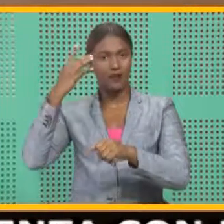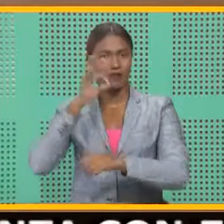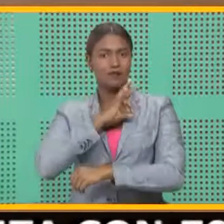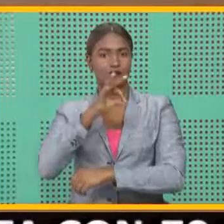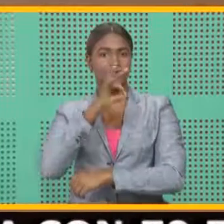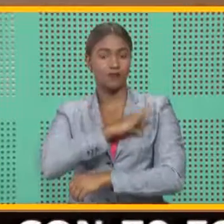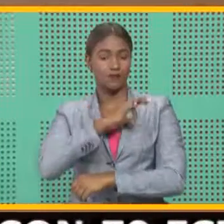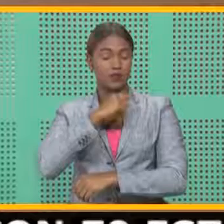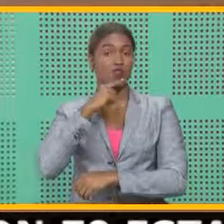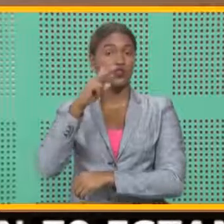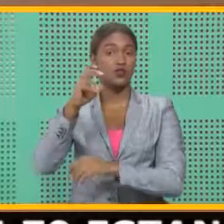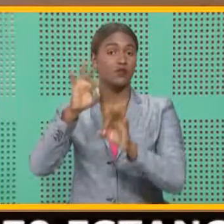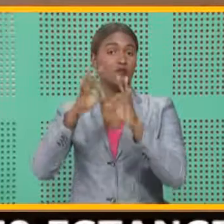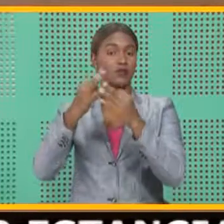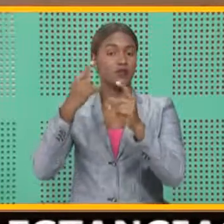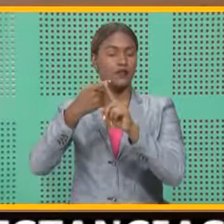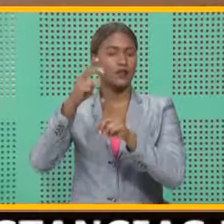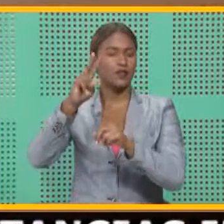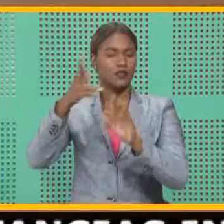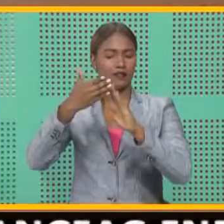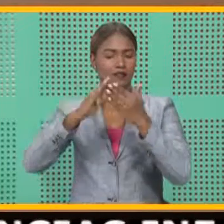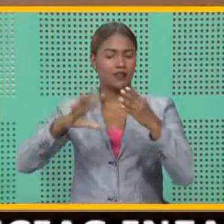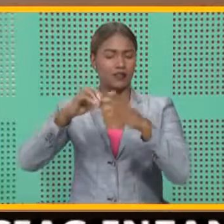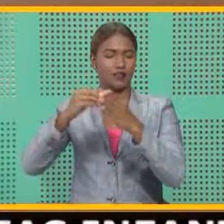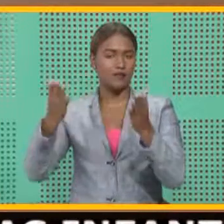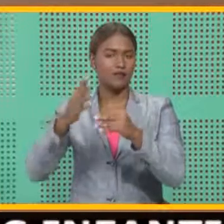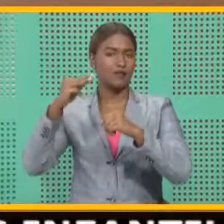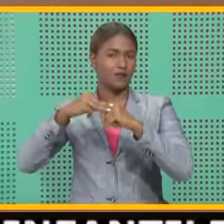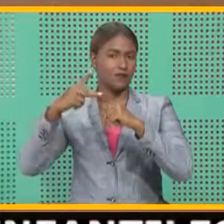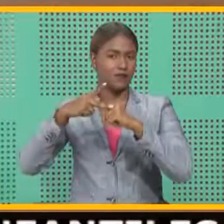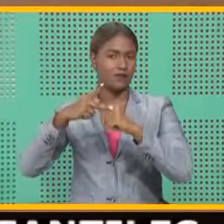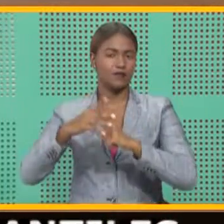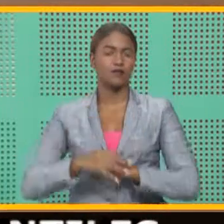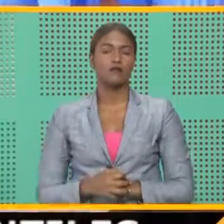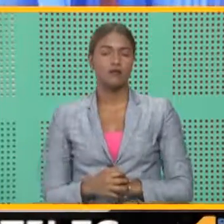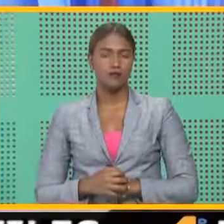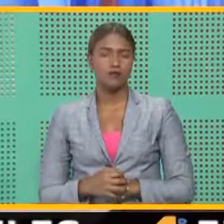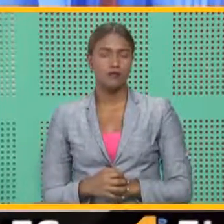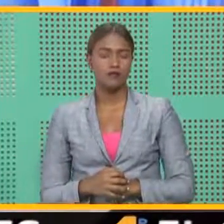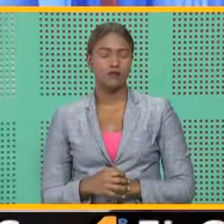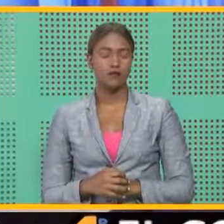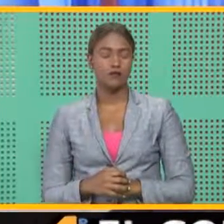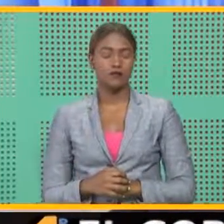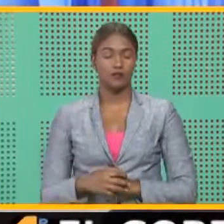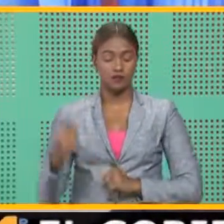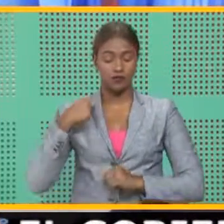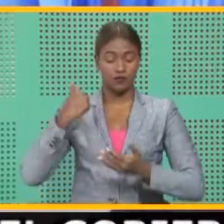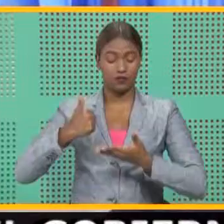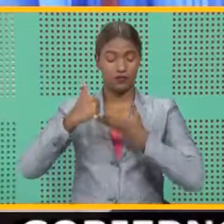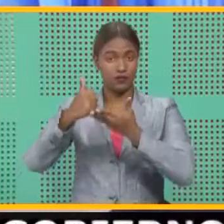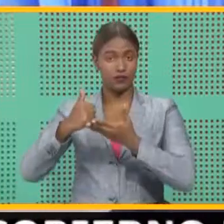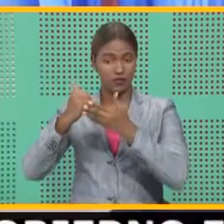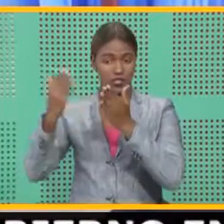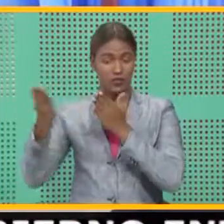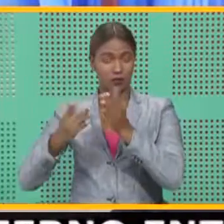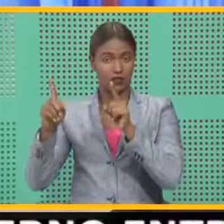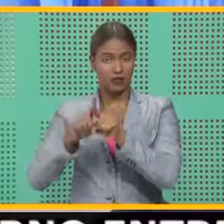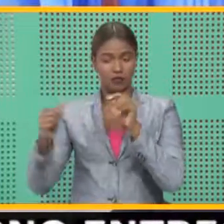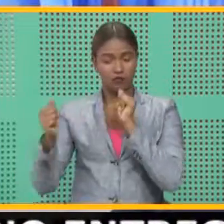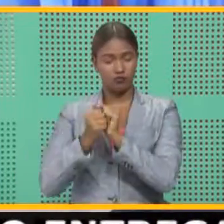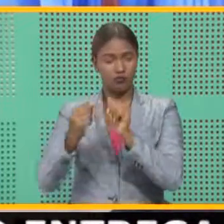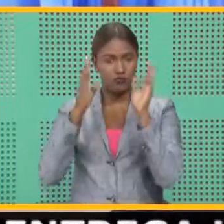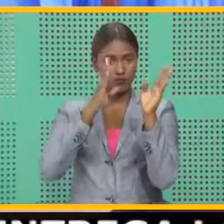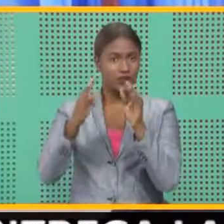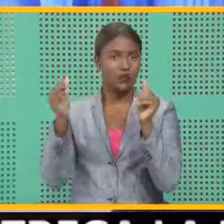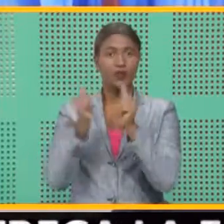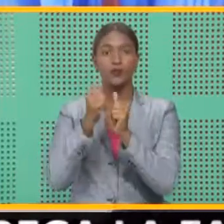de 200 familias de 23 sectores de Monte Plata. Contamos más. Estamos ofreciendo servicios y acompañamientos